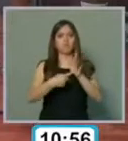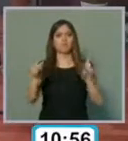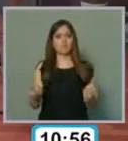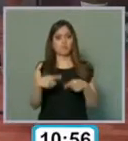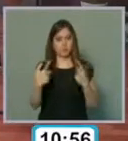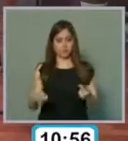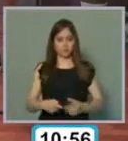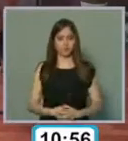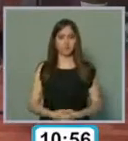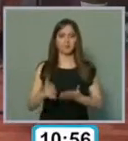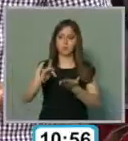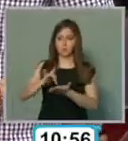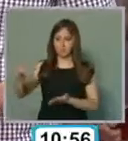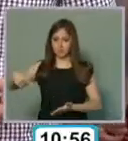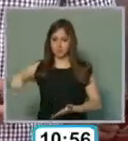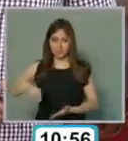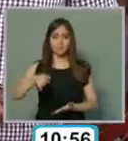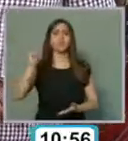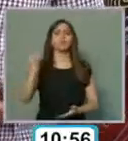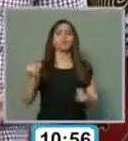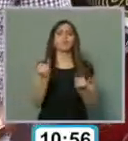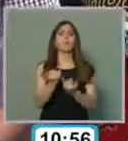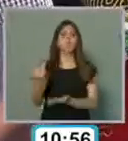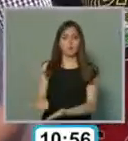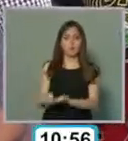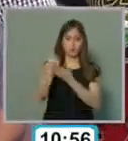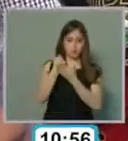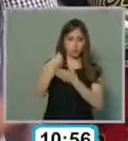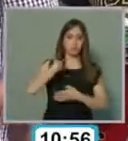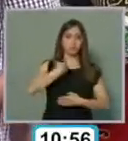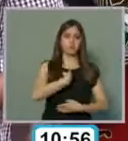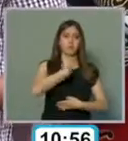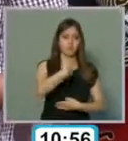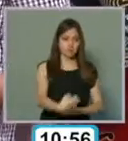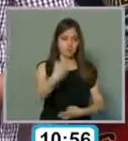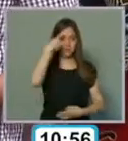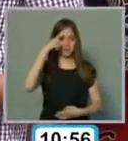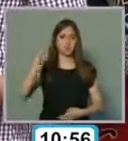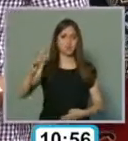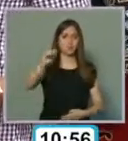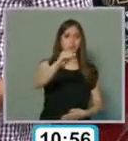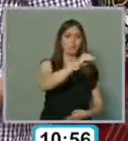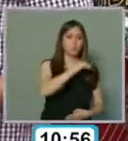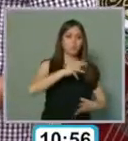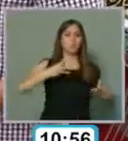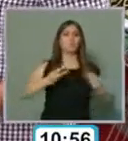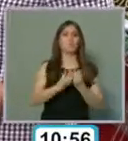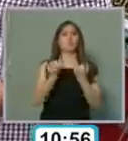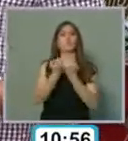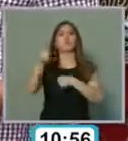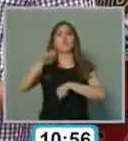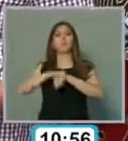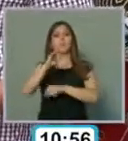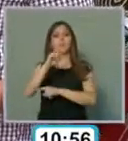ustedes. Un saludo grande a las personas que nos ayudaron a venir, al Altisonante Gira y a Luzoria y a todo nuestro amigo